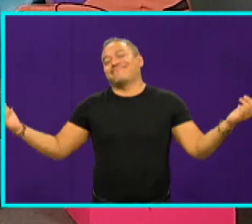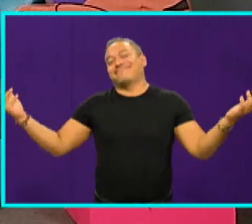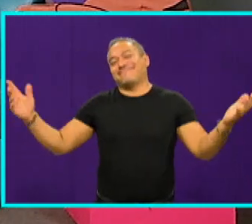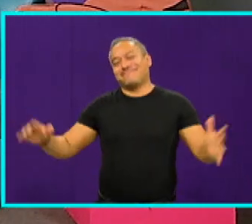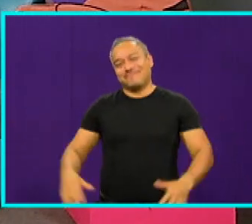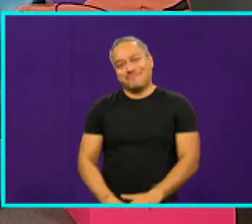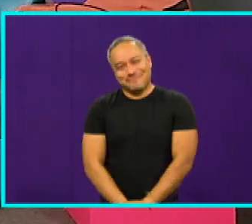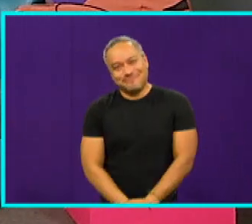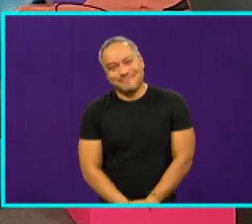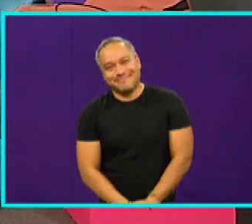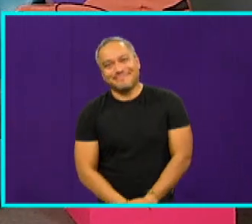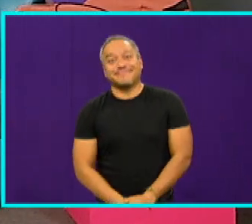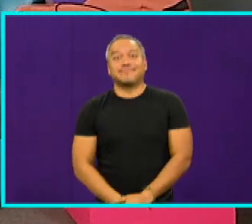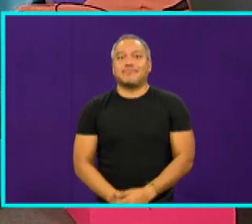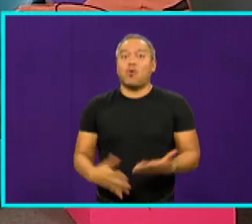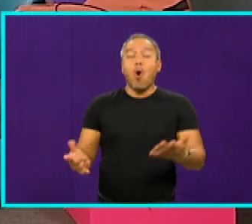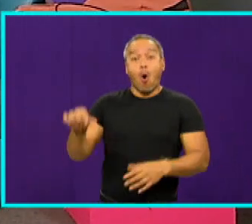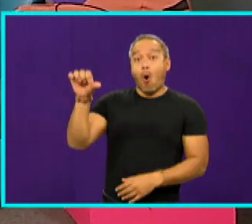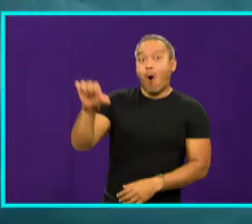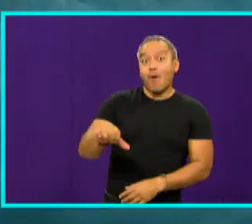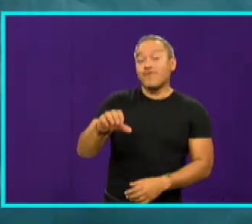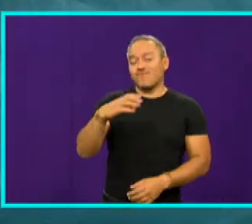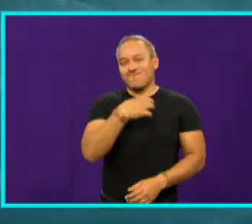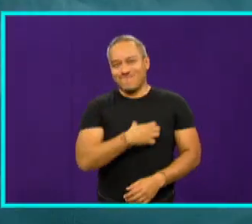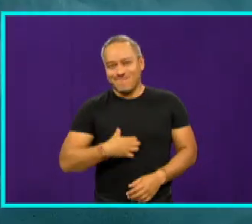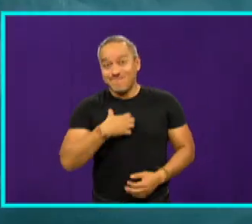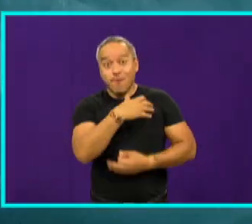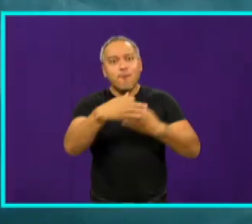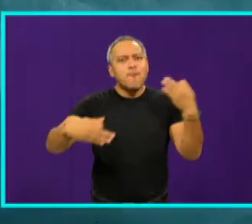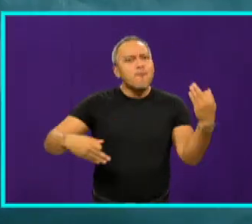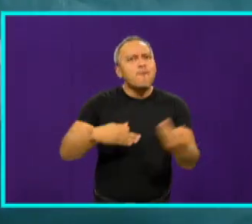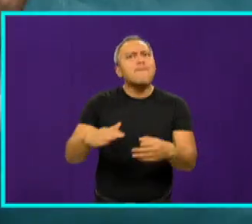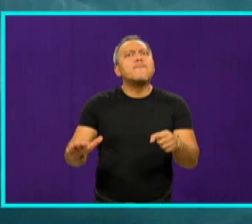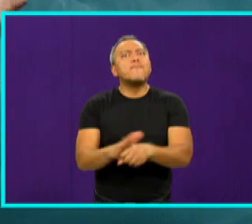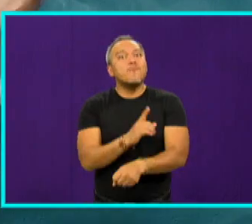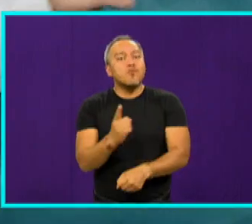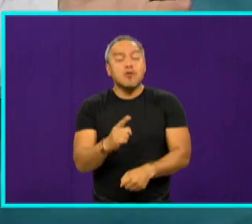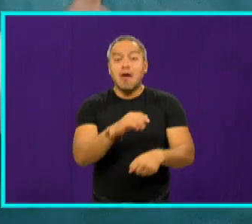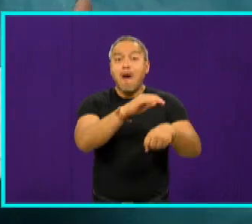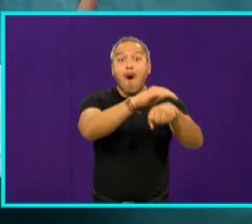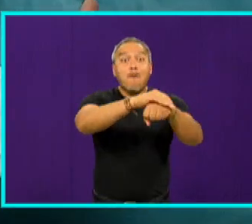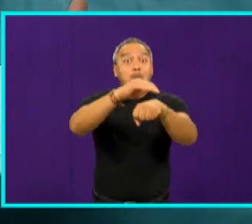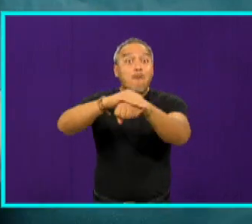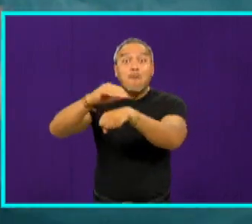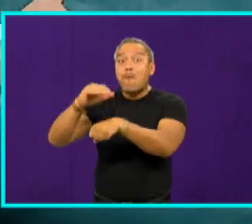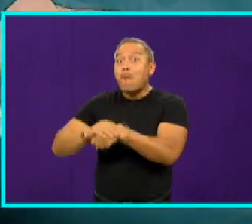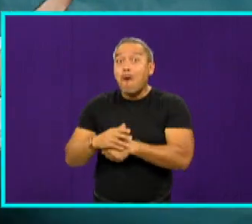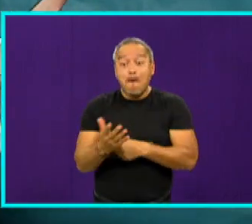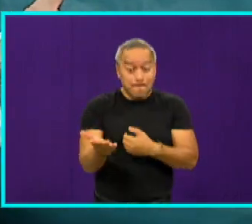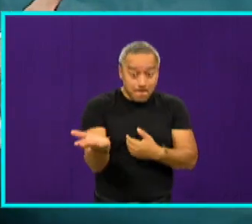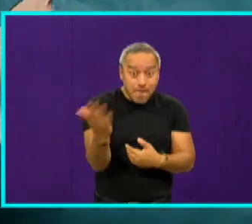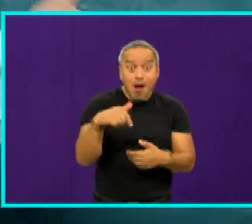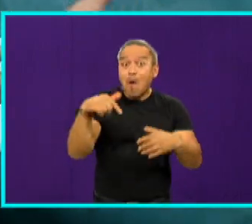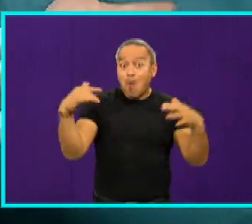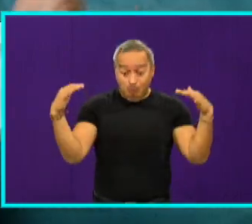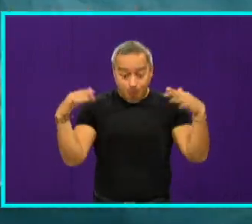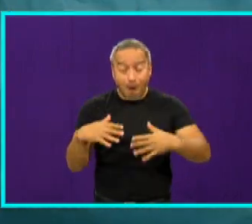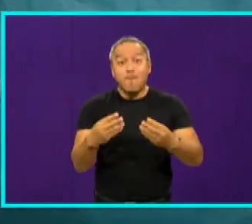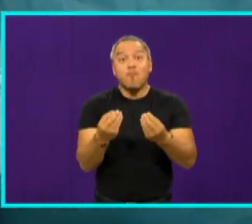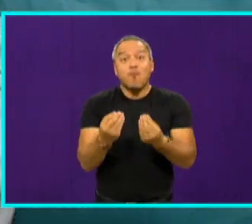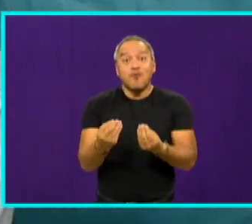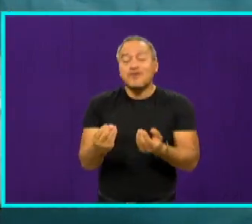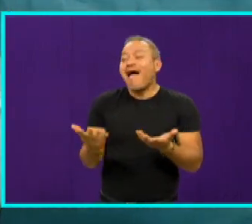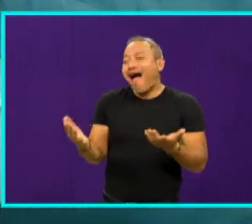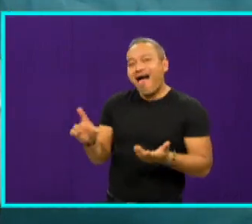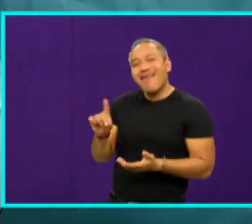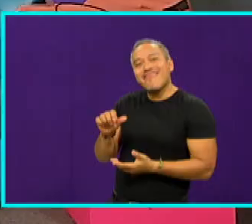Galaxia. Y hoy estamos muy contentos porque tenemos muchos amigos y amigas invitados. Está con nosotros nuestro querido Dariel.